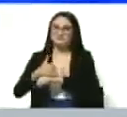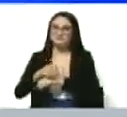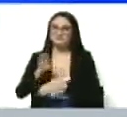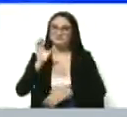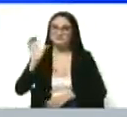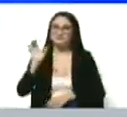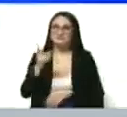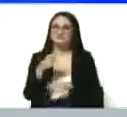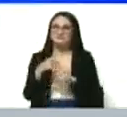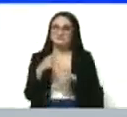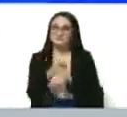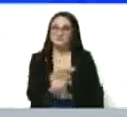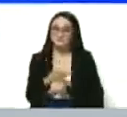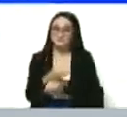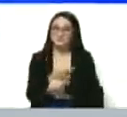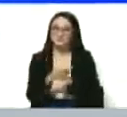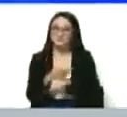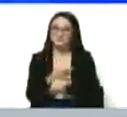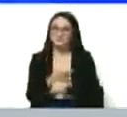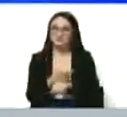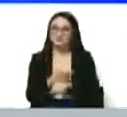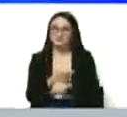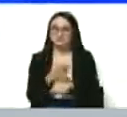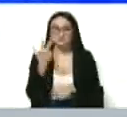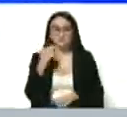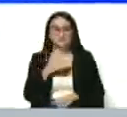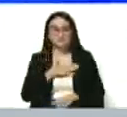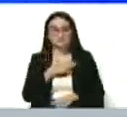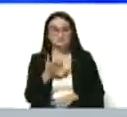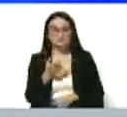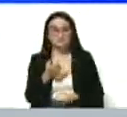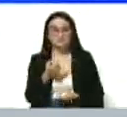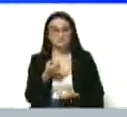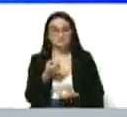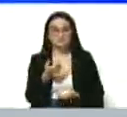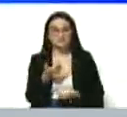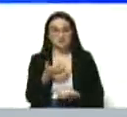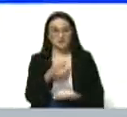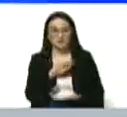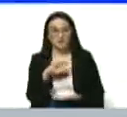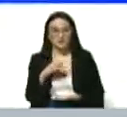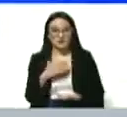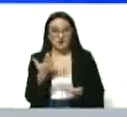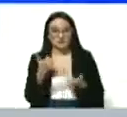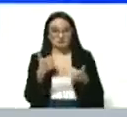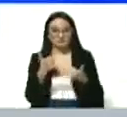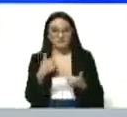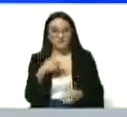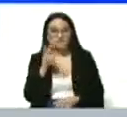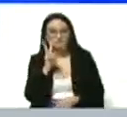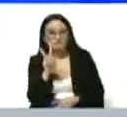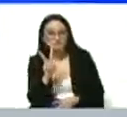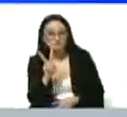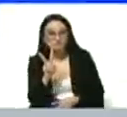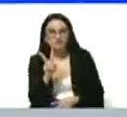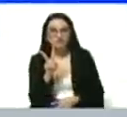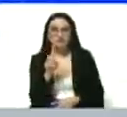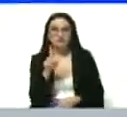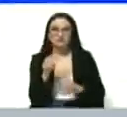y Gobierno. Fue para mí un privilegio personal poder ver de primera mano